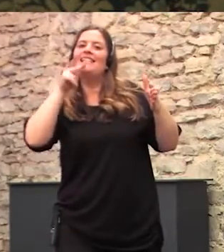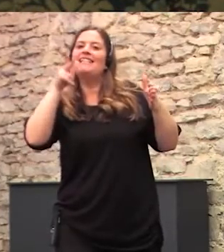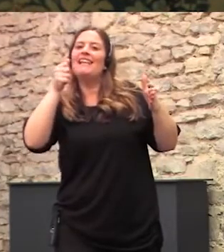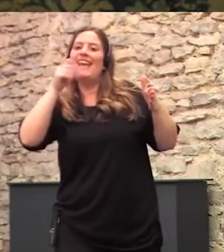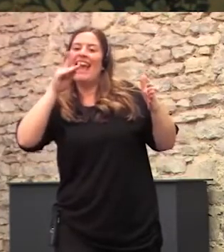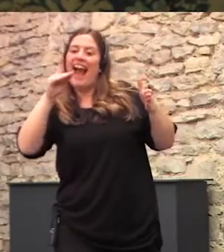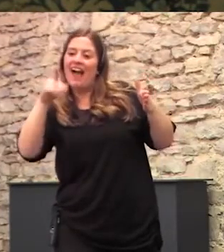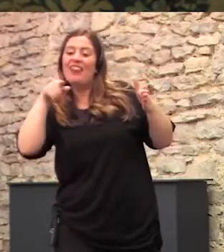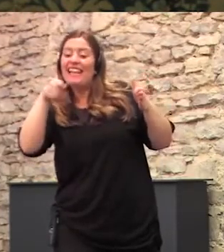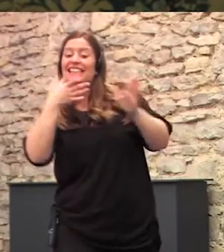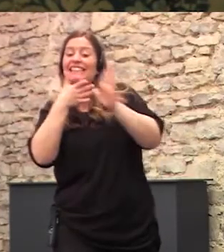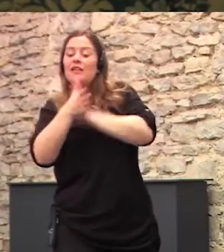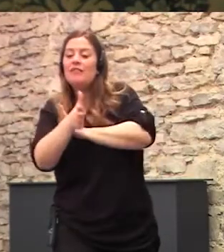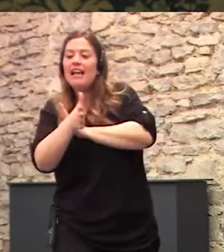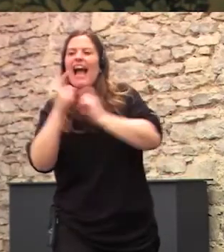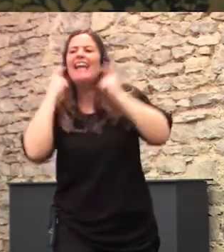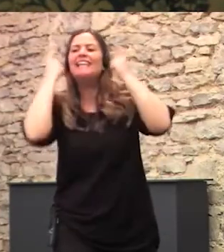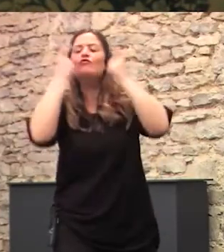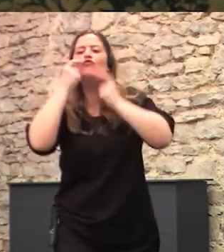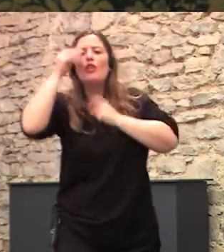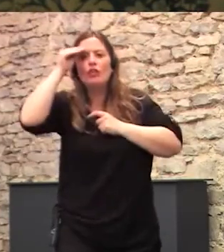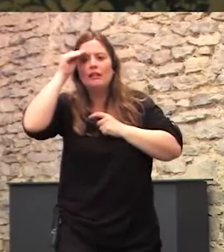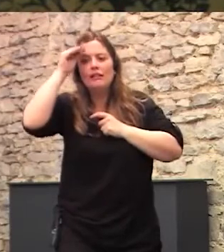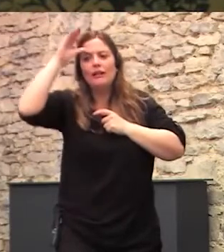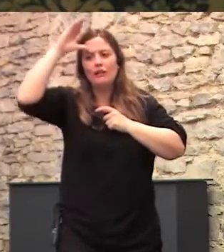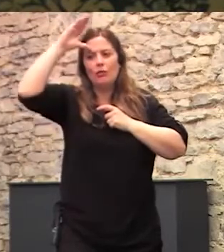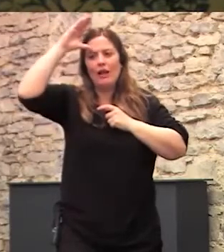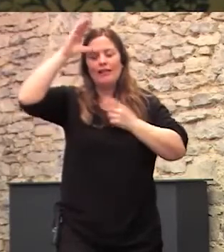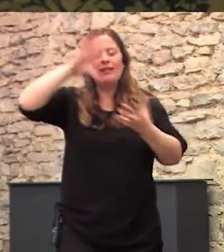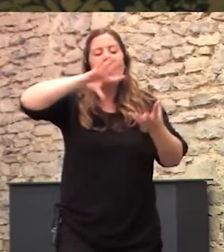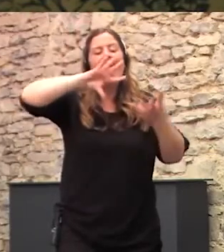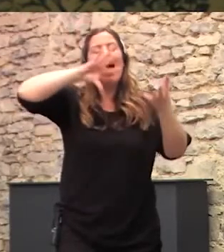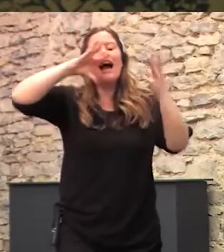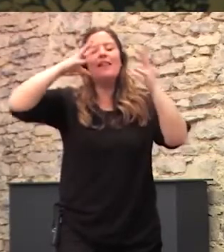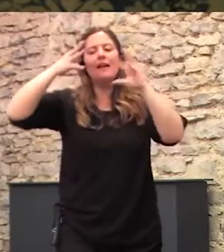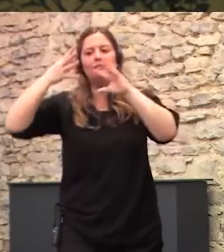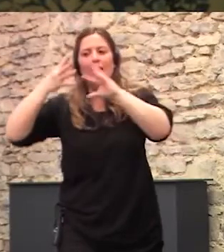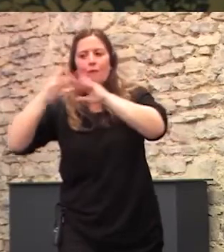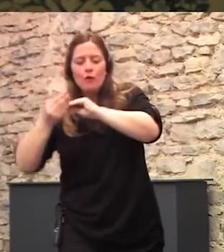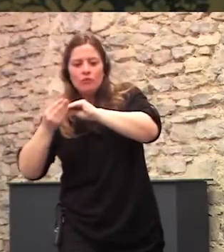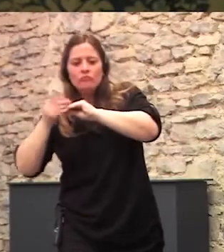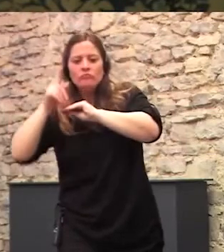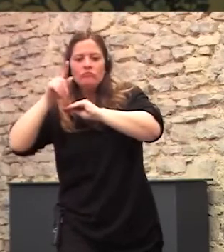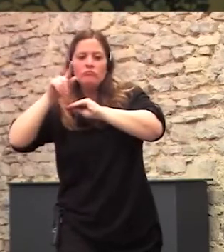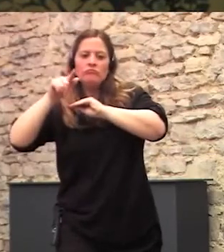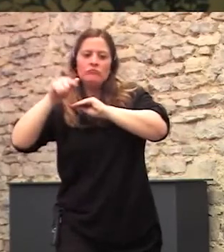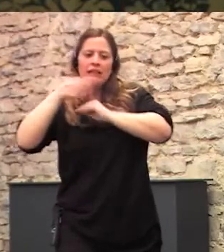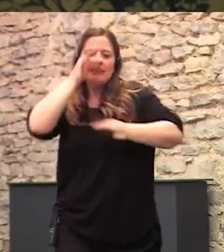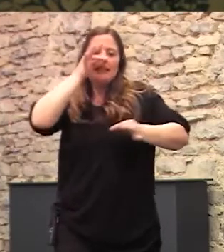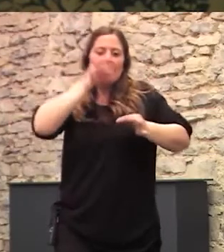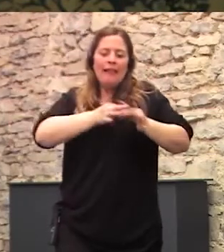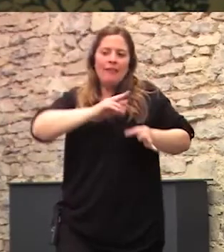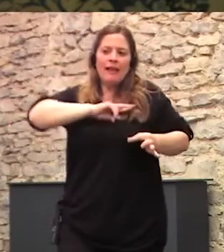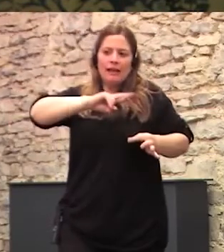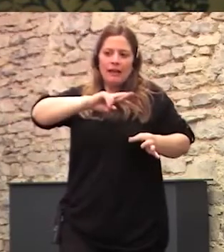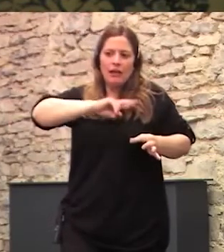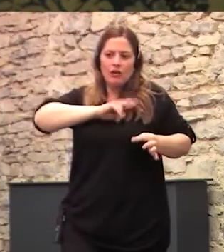esfuerzo intelectual de adaptación de las orientaciones religiosas,